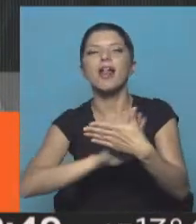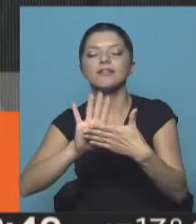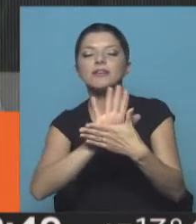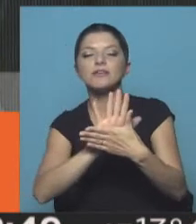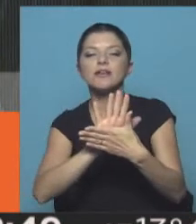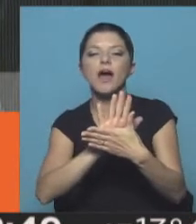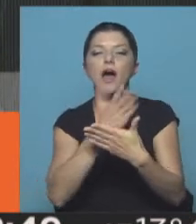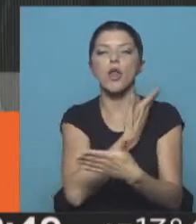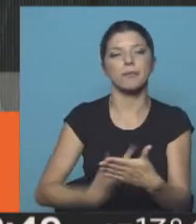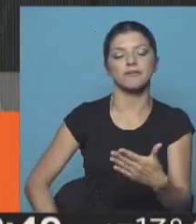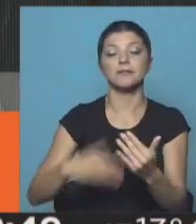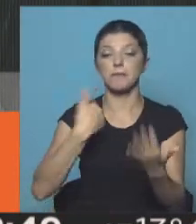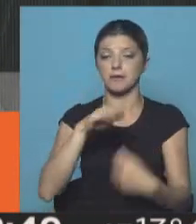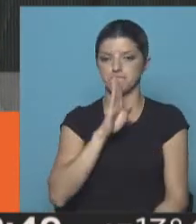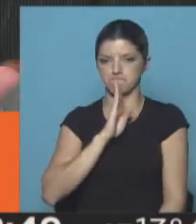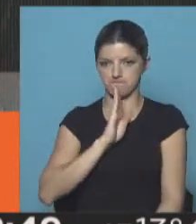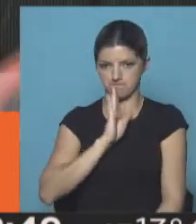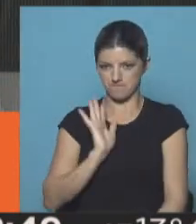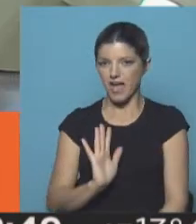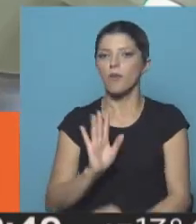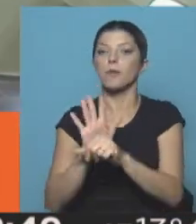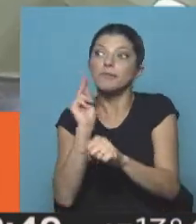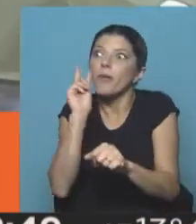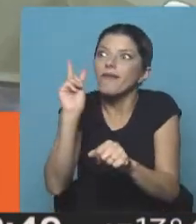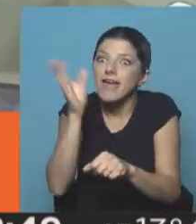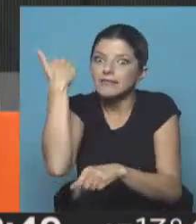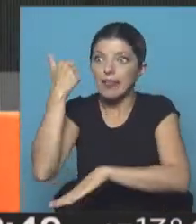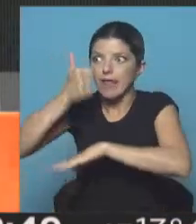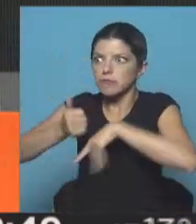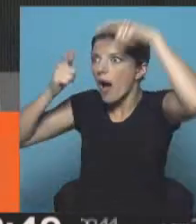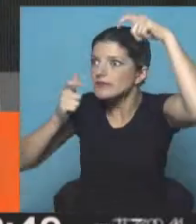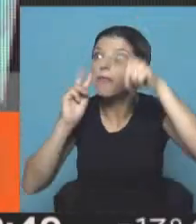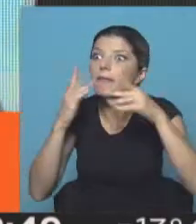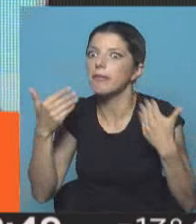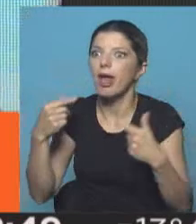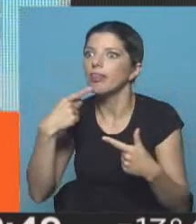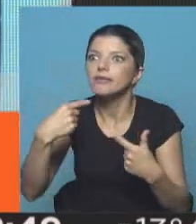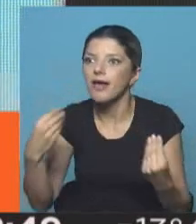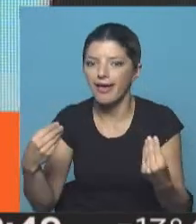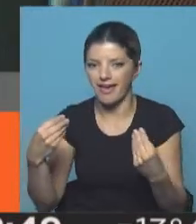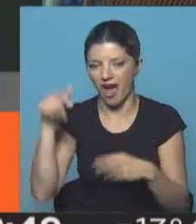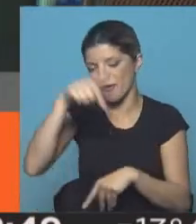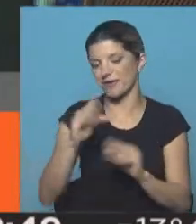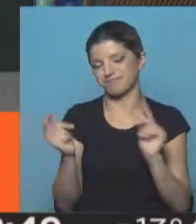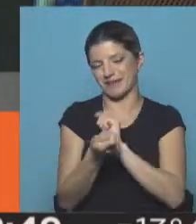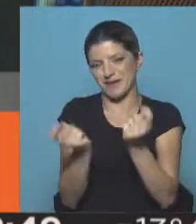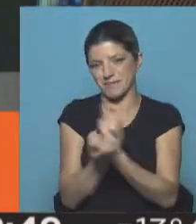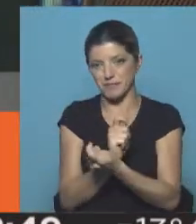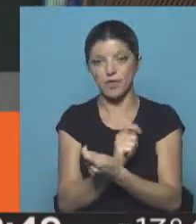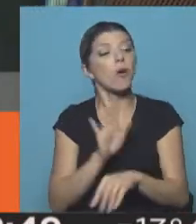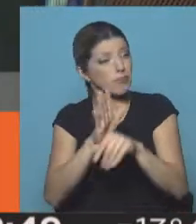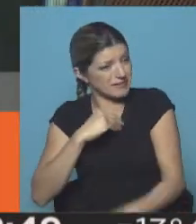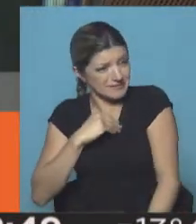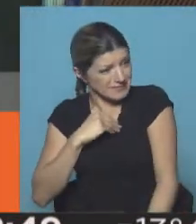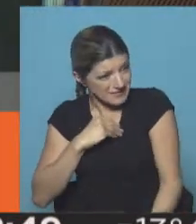presidentes más sobrios, me parece, Sí. y se perdió un poco la emoción de verlo a El Chávez. espectáculo. A ver qué va a decir, ¿no? Era un poco eso. Bueno, extrañando a Chávez podría